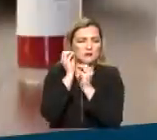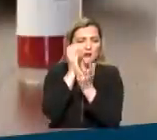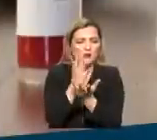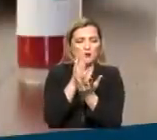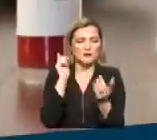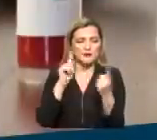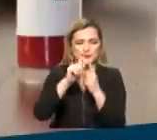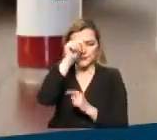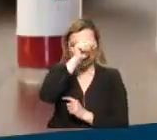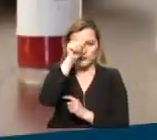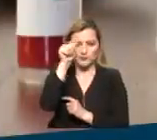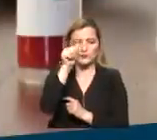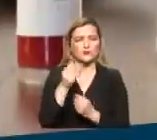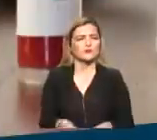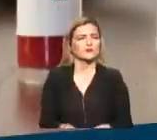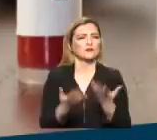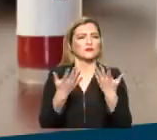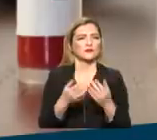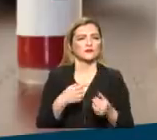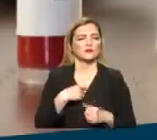hasta este domingo se han tomado